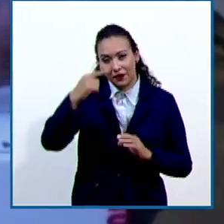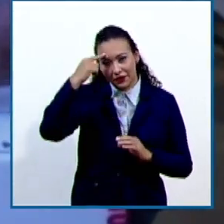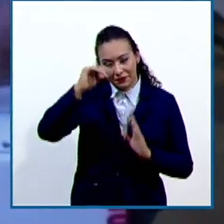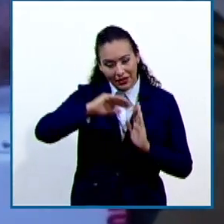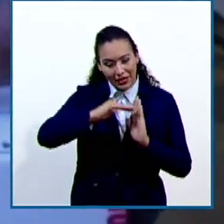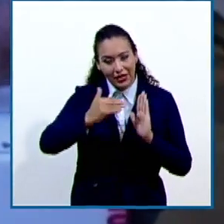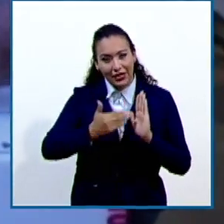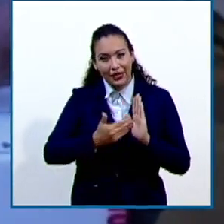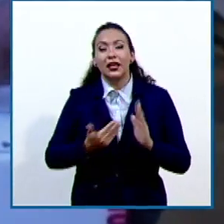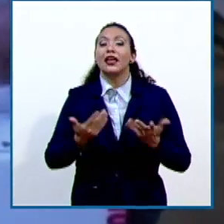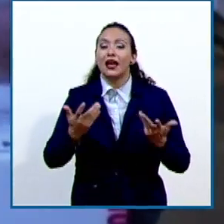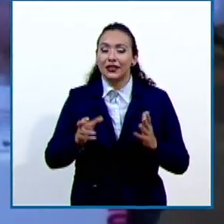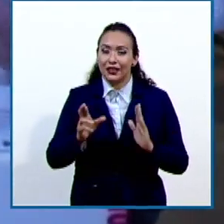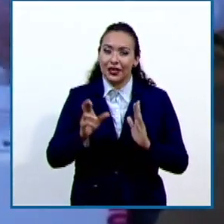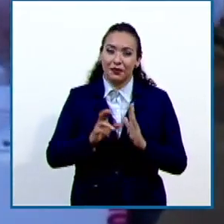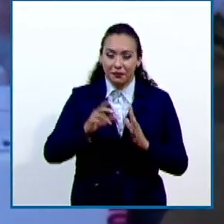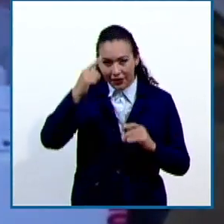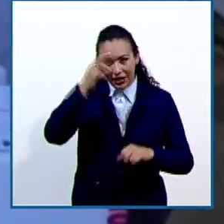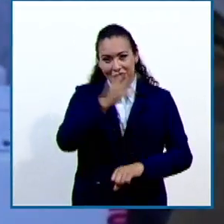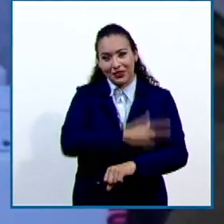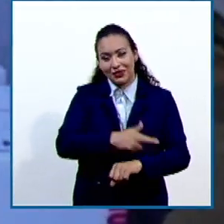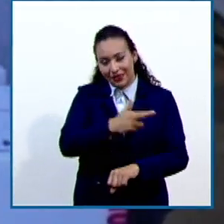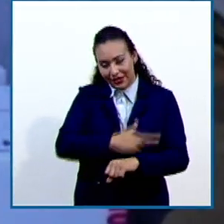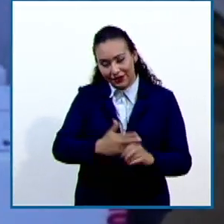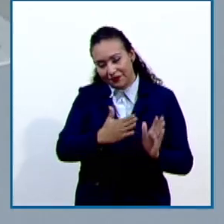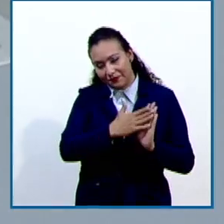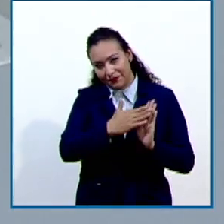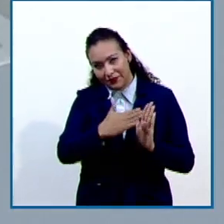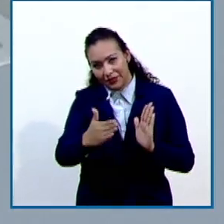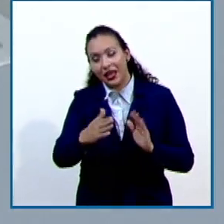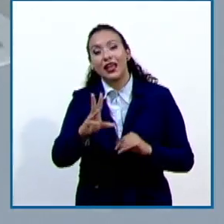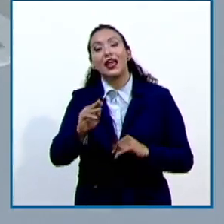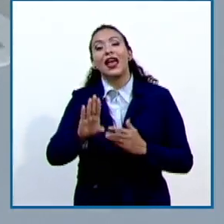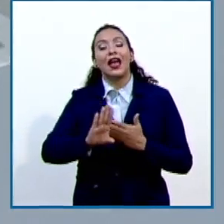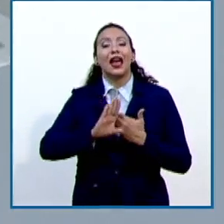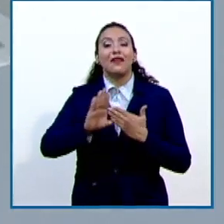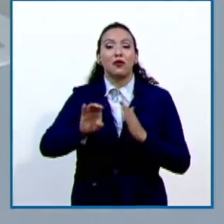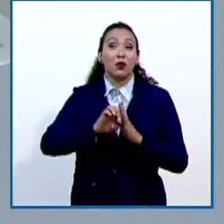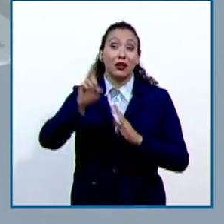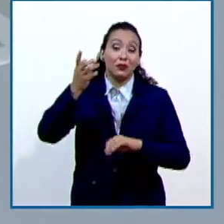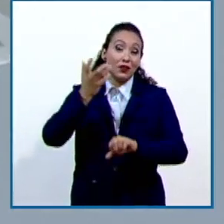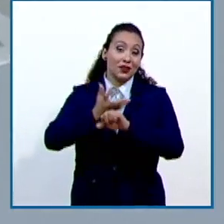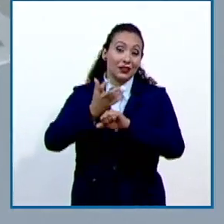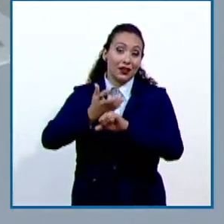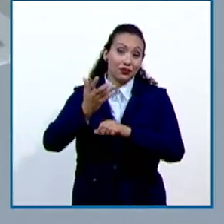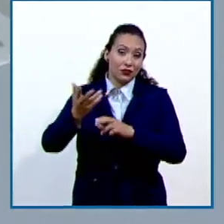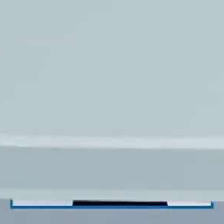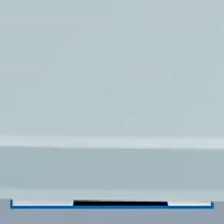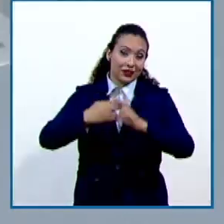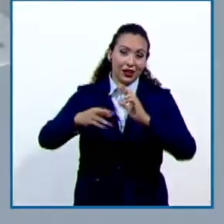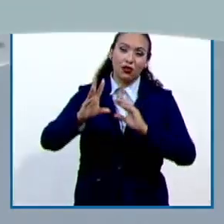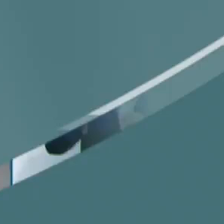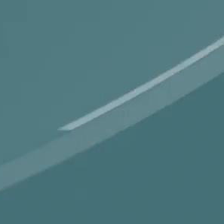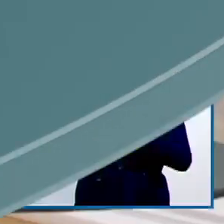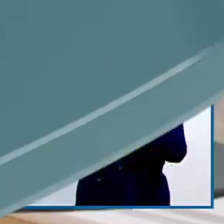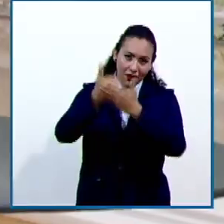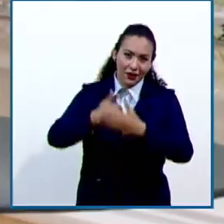estrategia de credencialización para enfrentar las eventuales deportaciones masivas desde Estados Unidos.